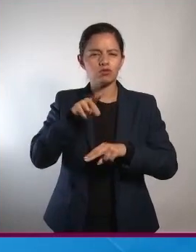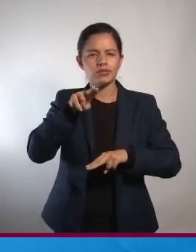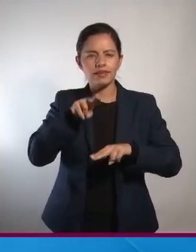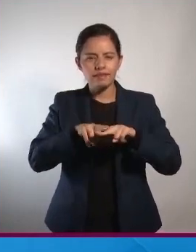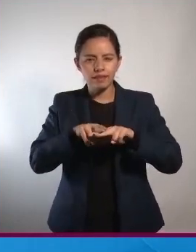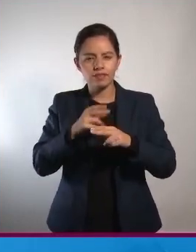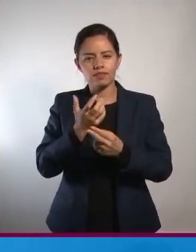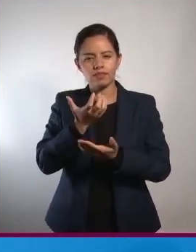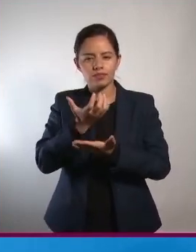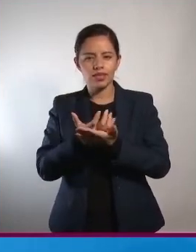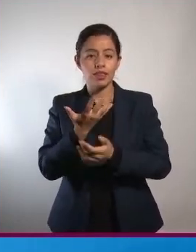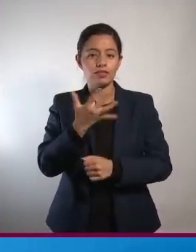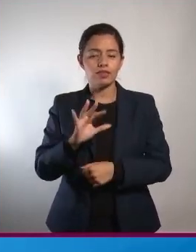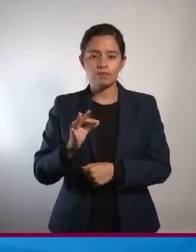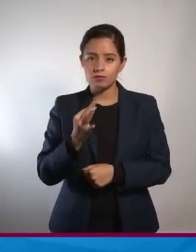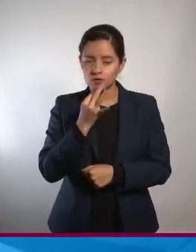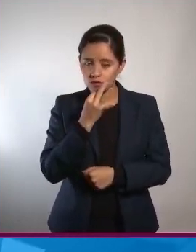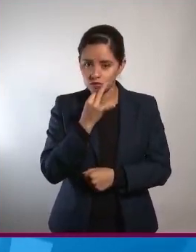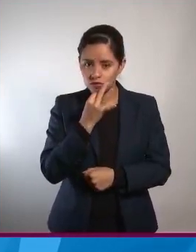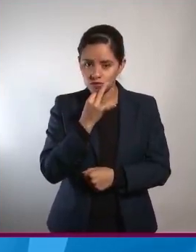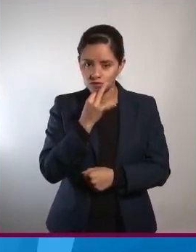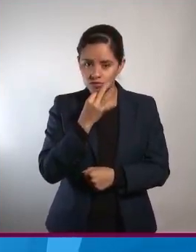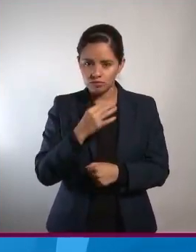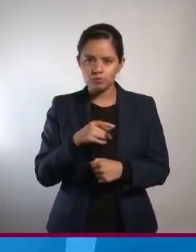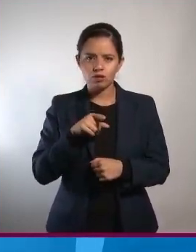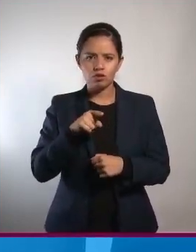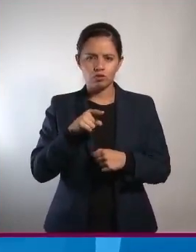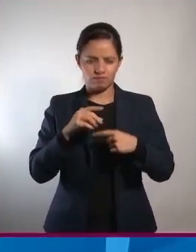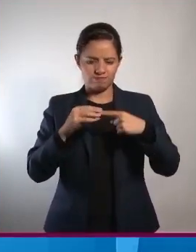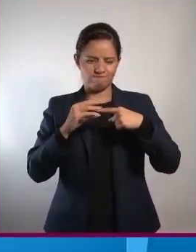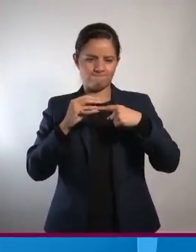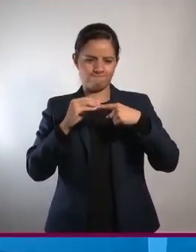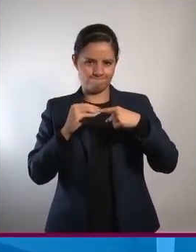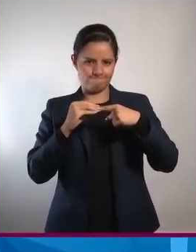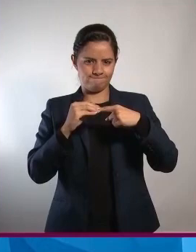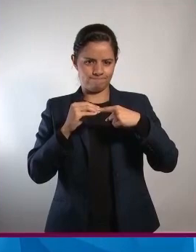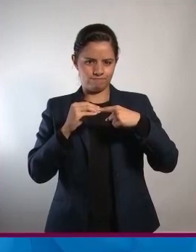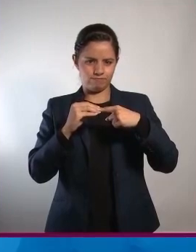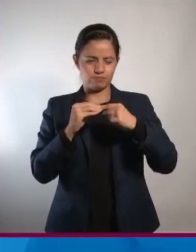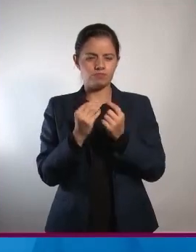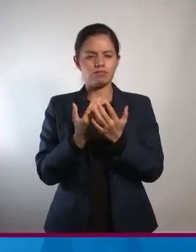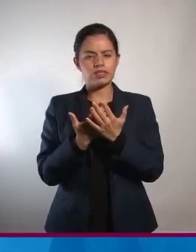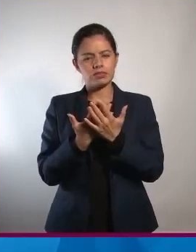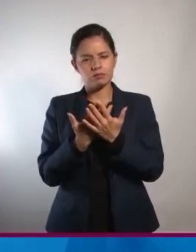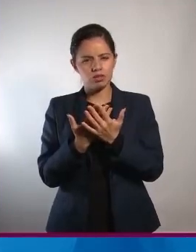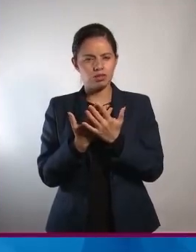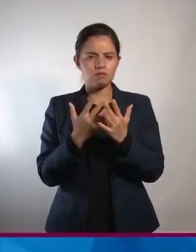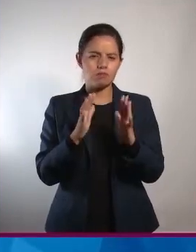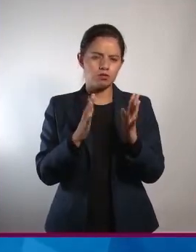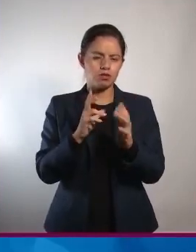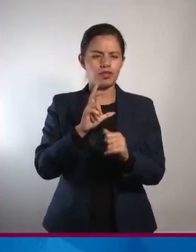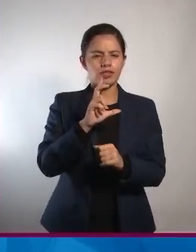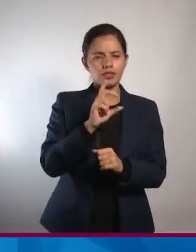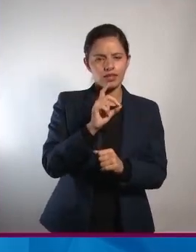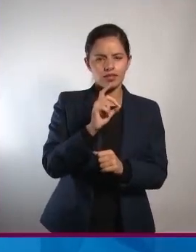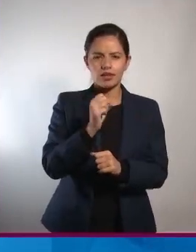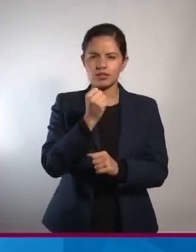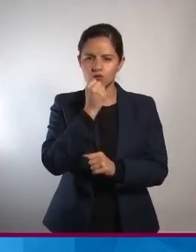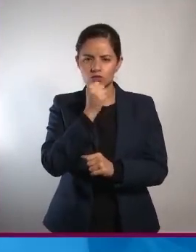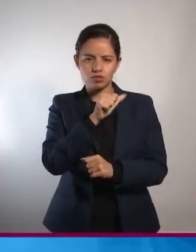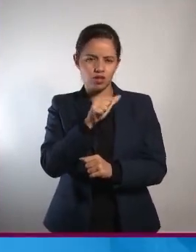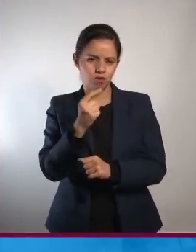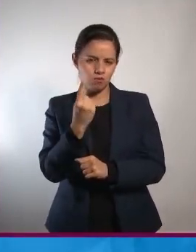reposo 10 minutos, lo colocas en tu dedo y esperas entre 30 segundos y un